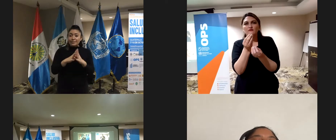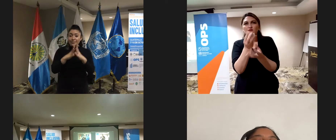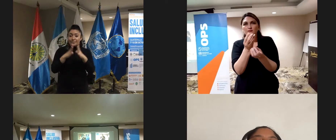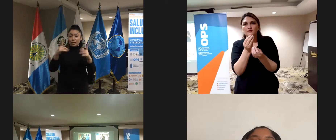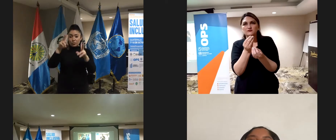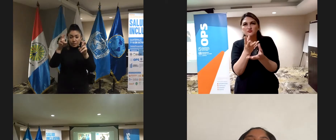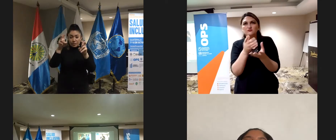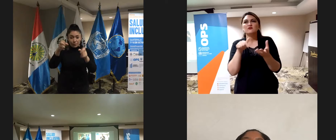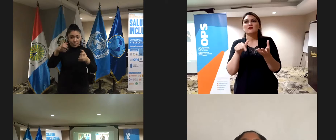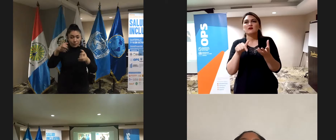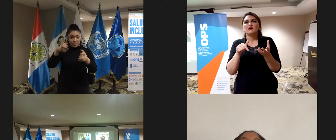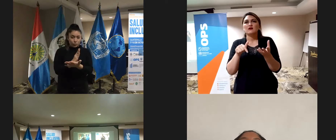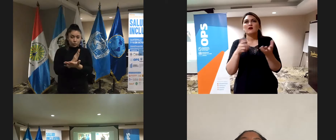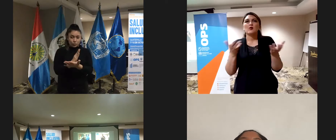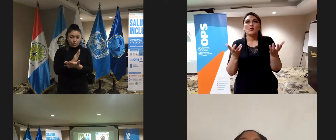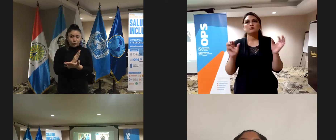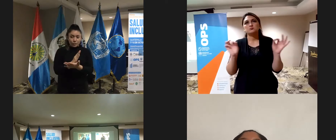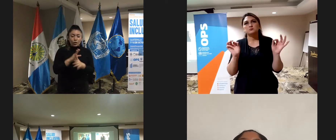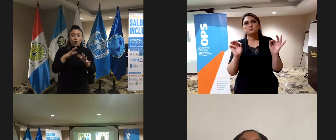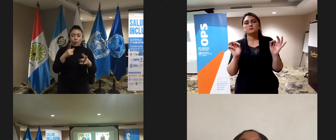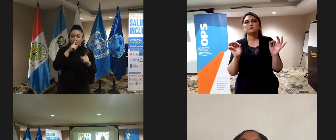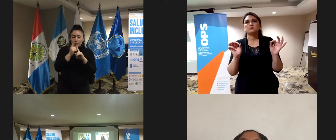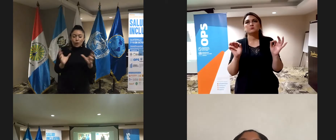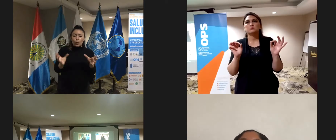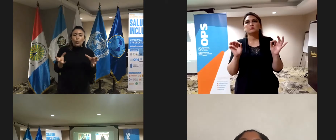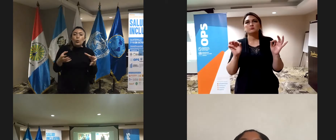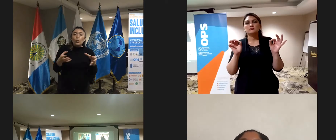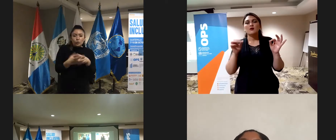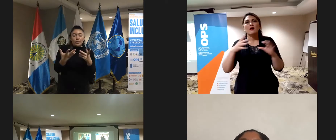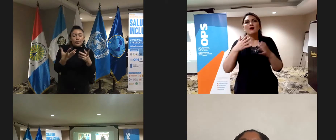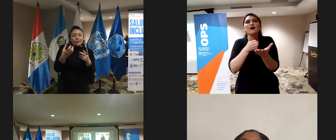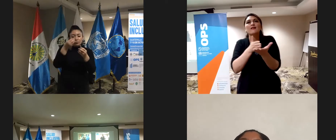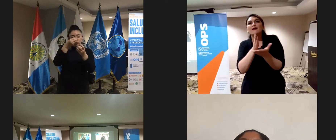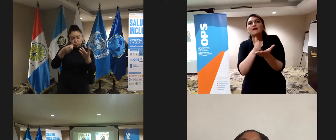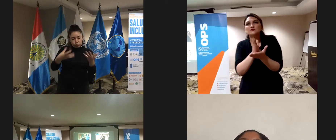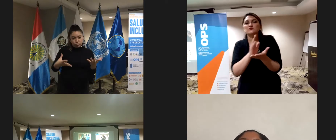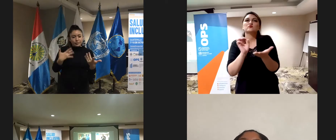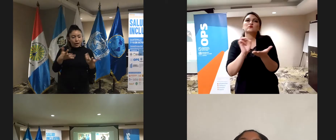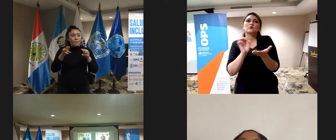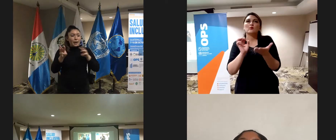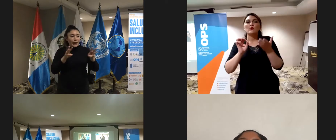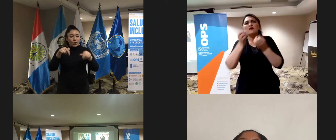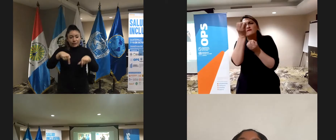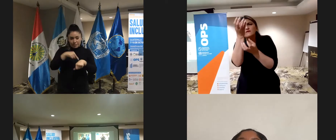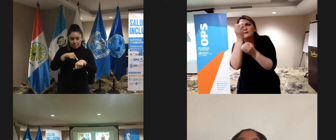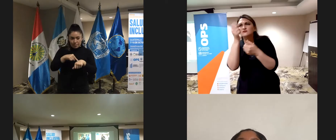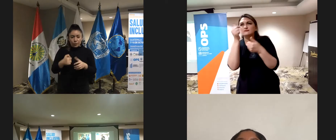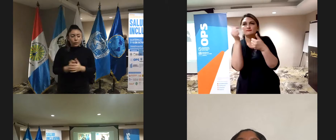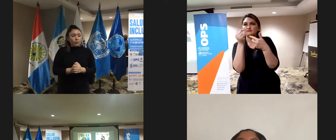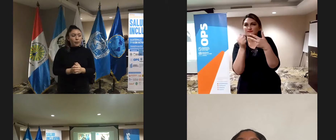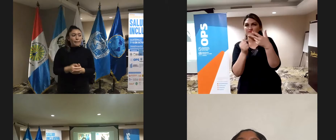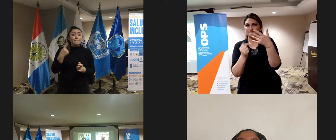derechos como del conjunto de conceptos que se han manejado hasta este momento.